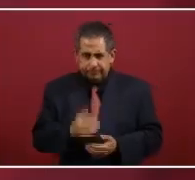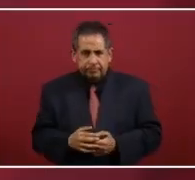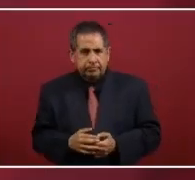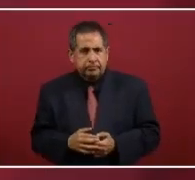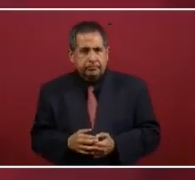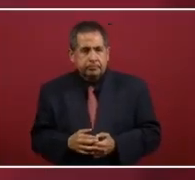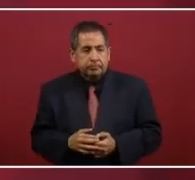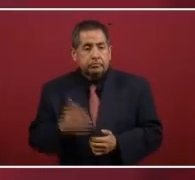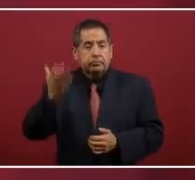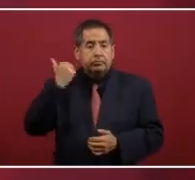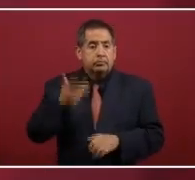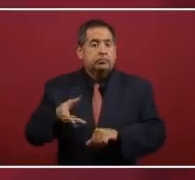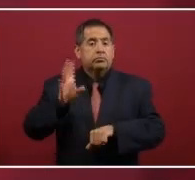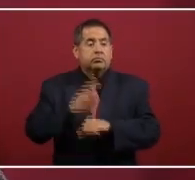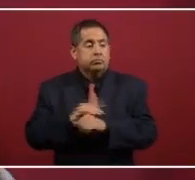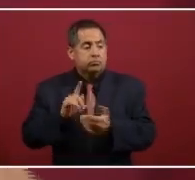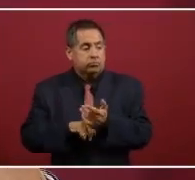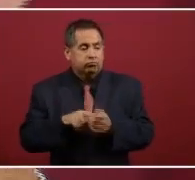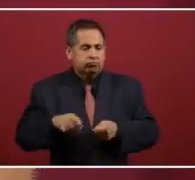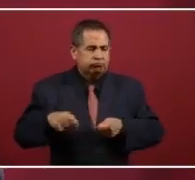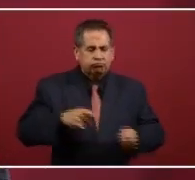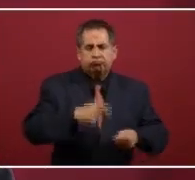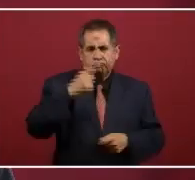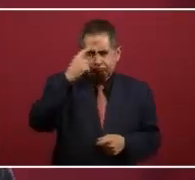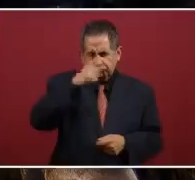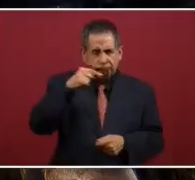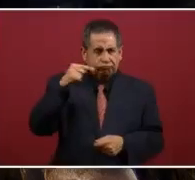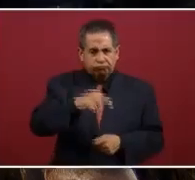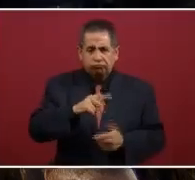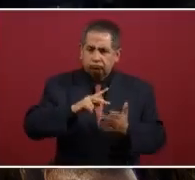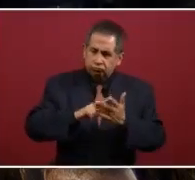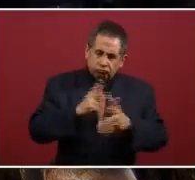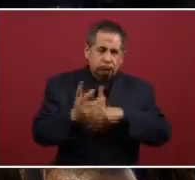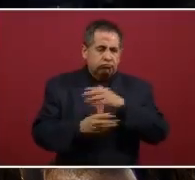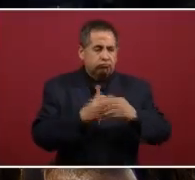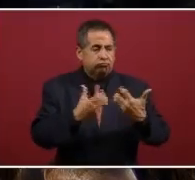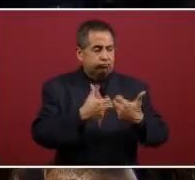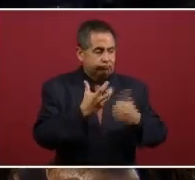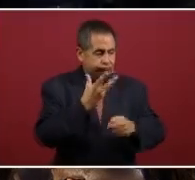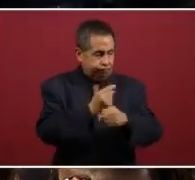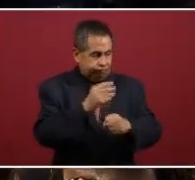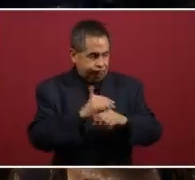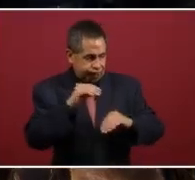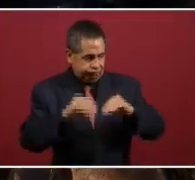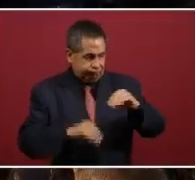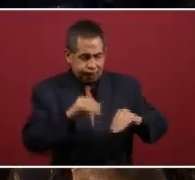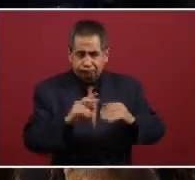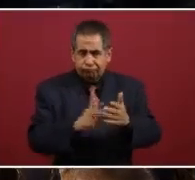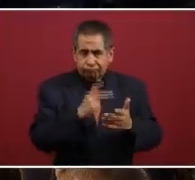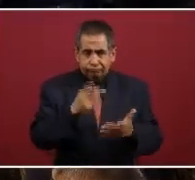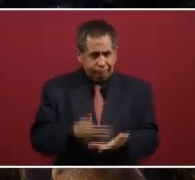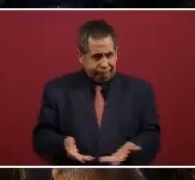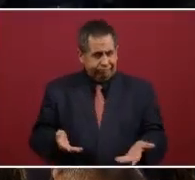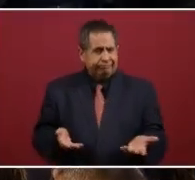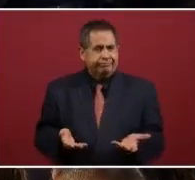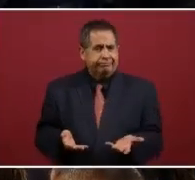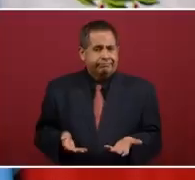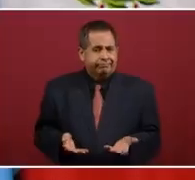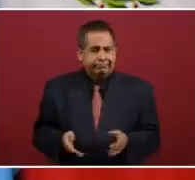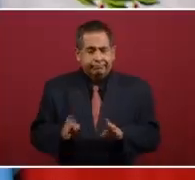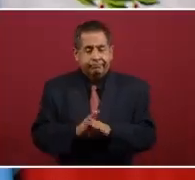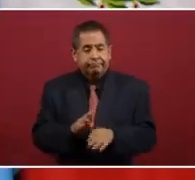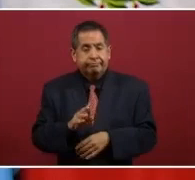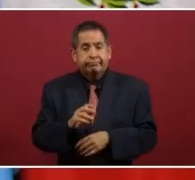Esto se autorizó para rehacer la planta. Y ahora está